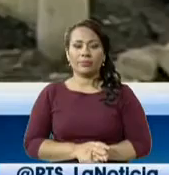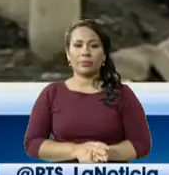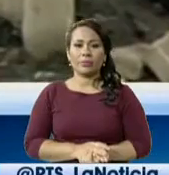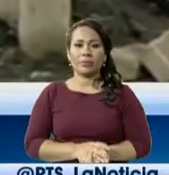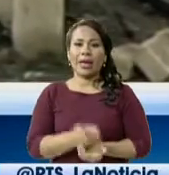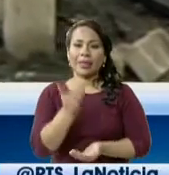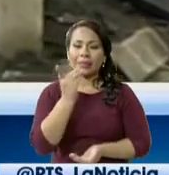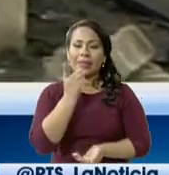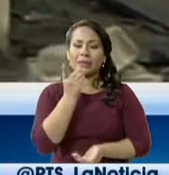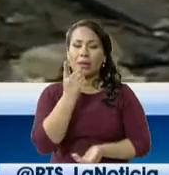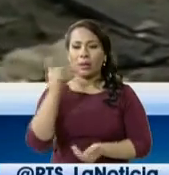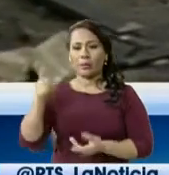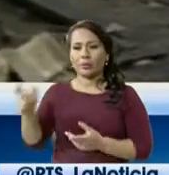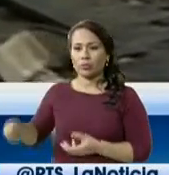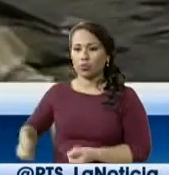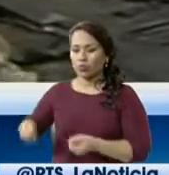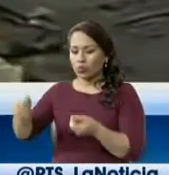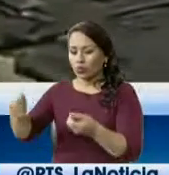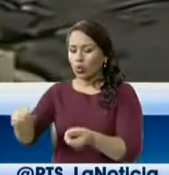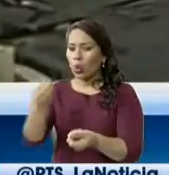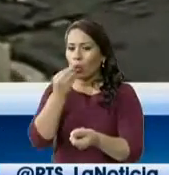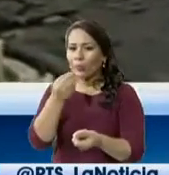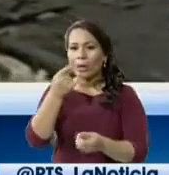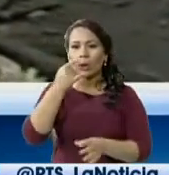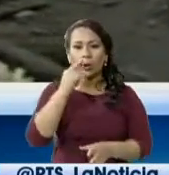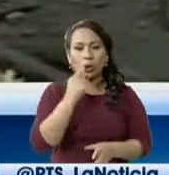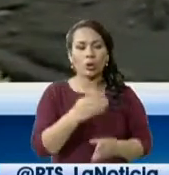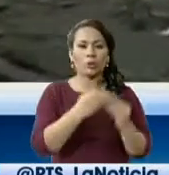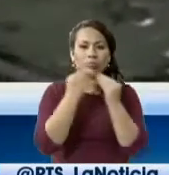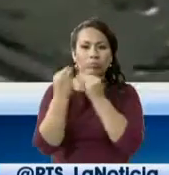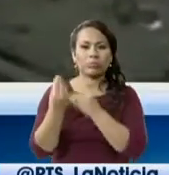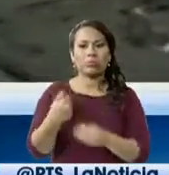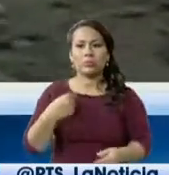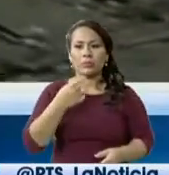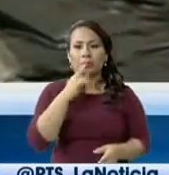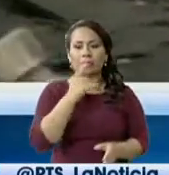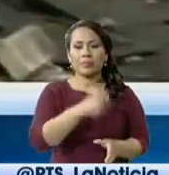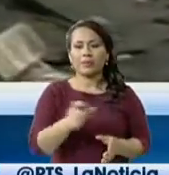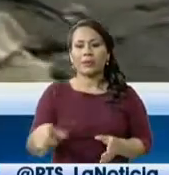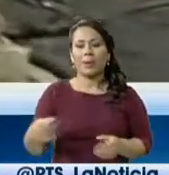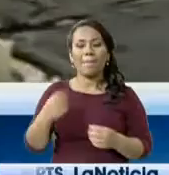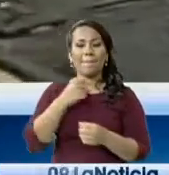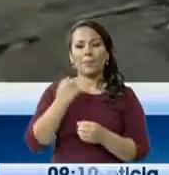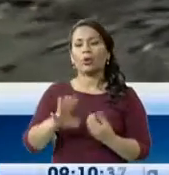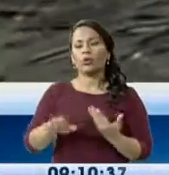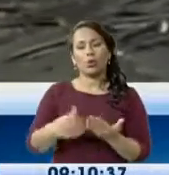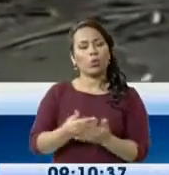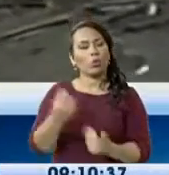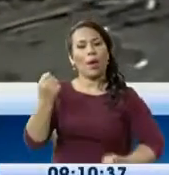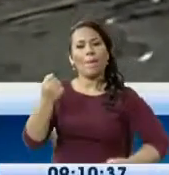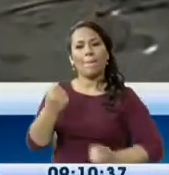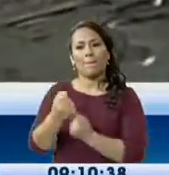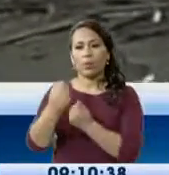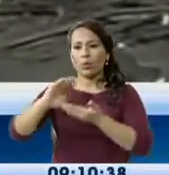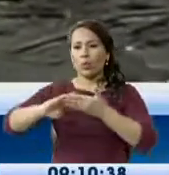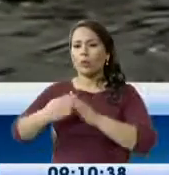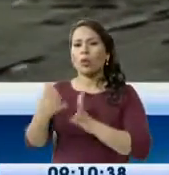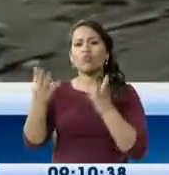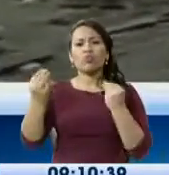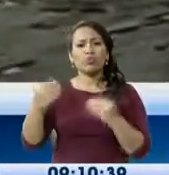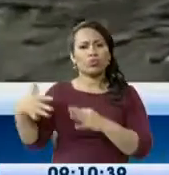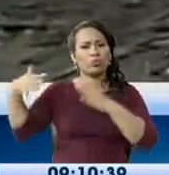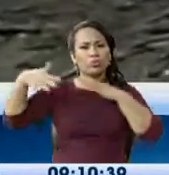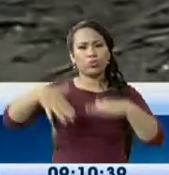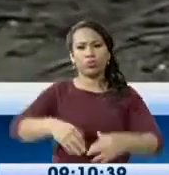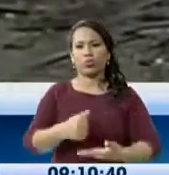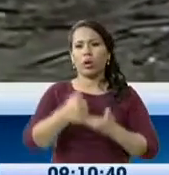desayuno para los niños, para las personas que están damnificadas, Pero ¿para qué si sean tantas personas que están ayudándolas?